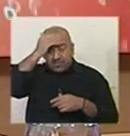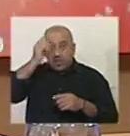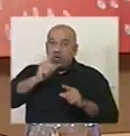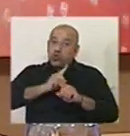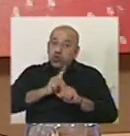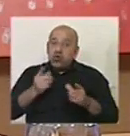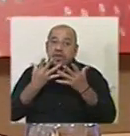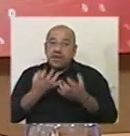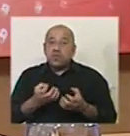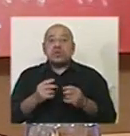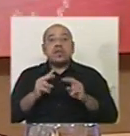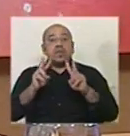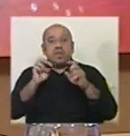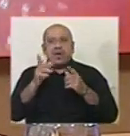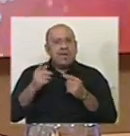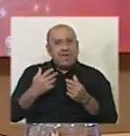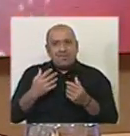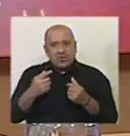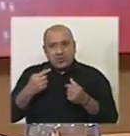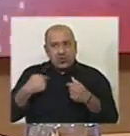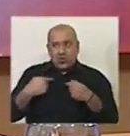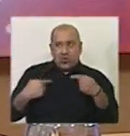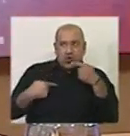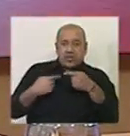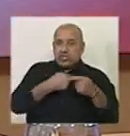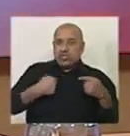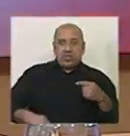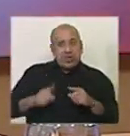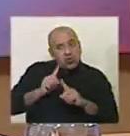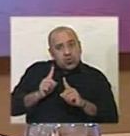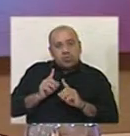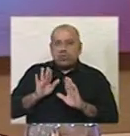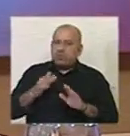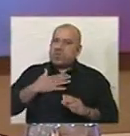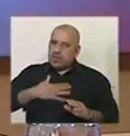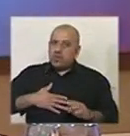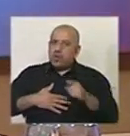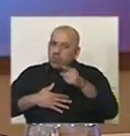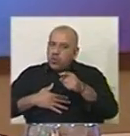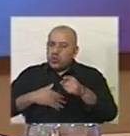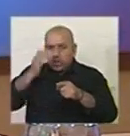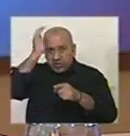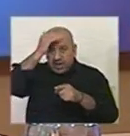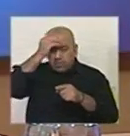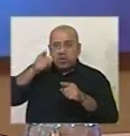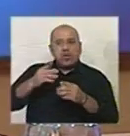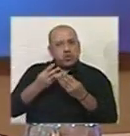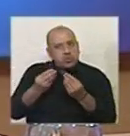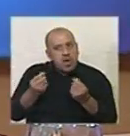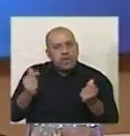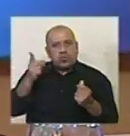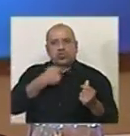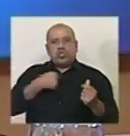siga aumentando esta rispidez con China. Y en el caso del acuerdo, que ya estaba firmado, que ya estaba acordado con México y con